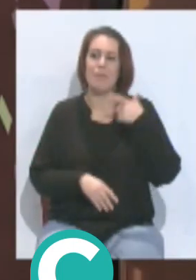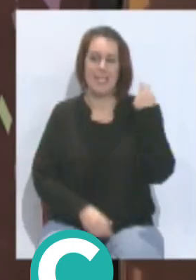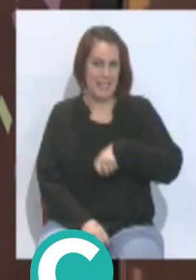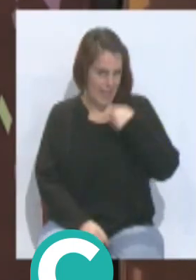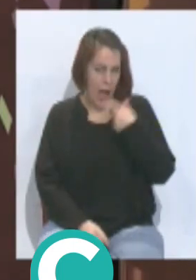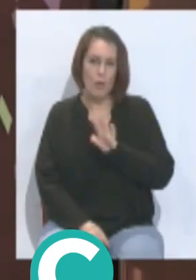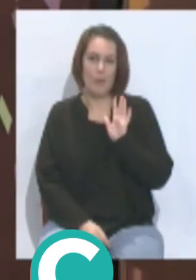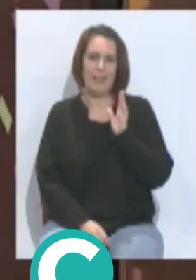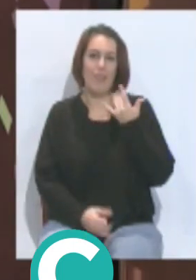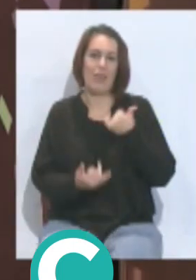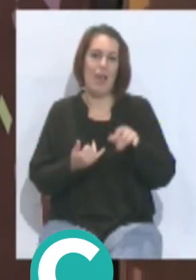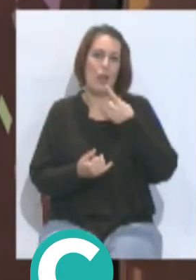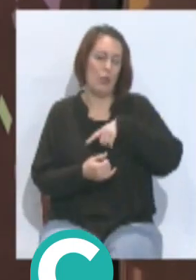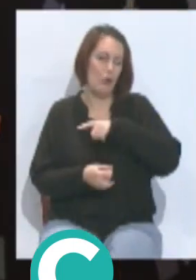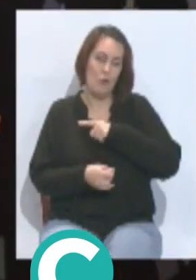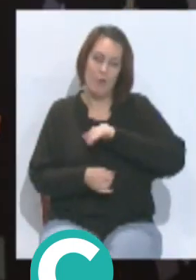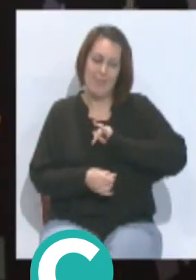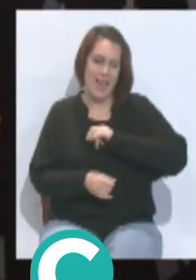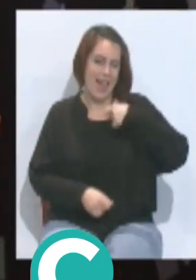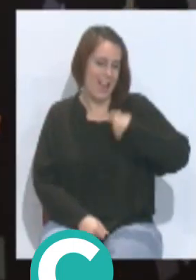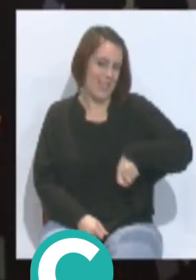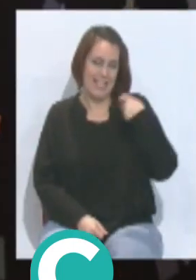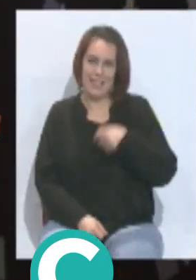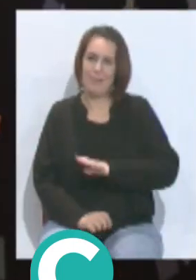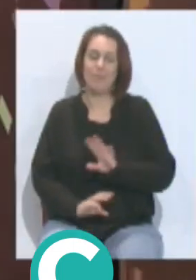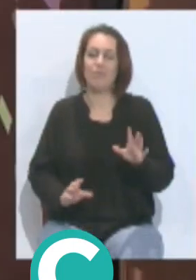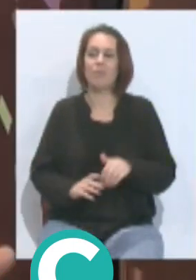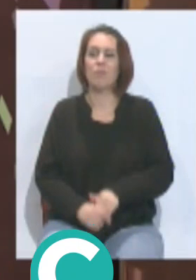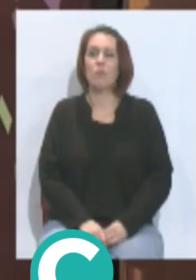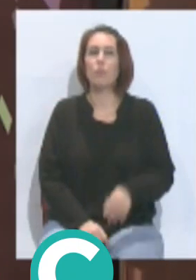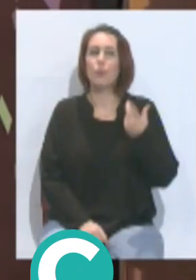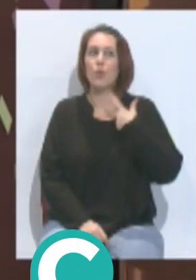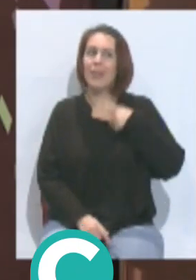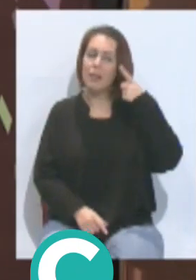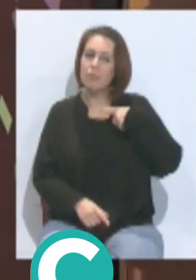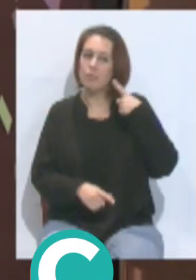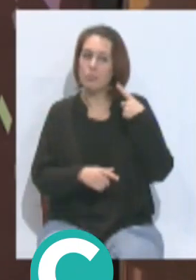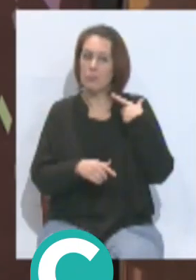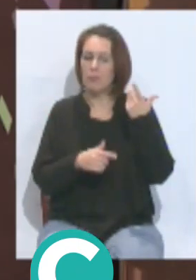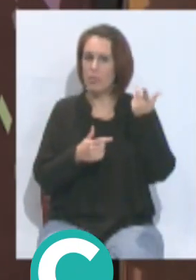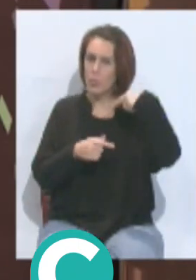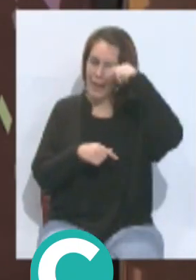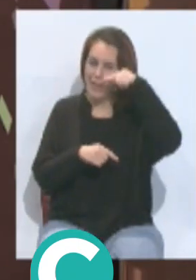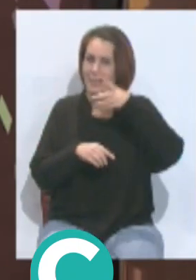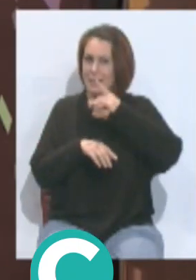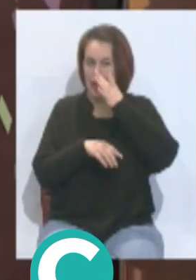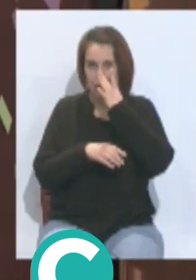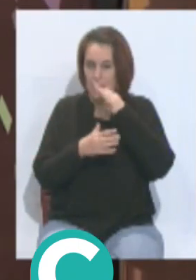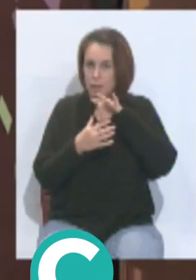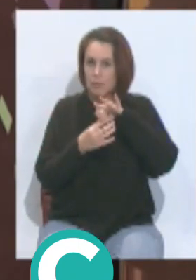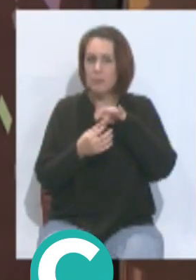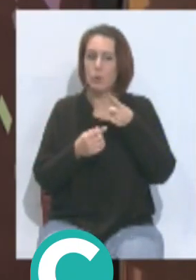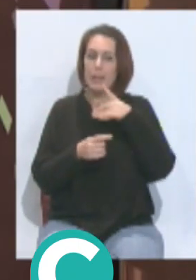que al final es lo que somos. Sí, pues sí. Es lo que somos todos. Una Cátedra del Carnaval que decimos, bueno, pues ha lanzado una